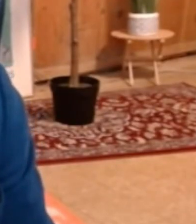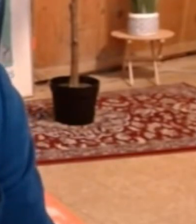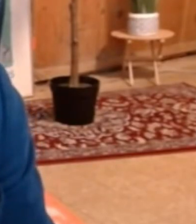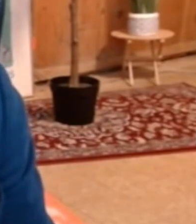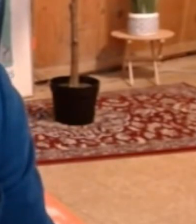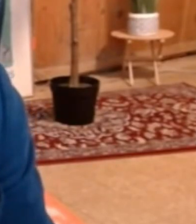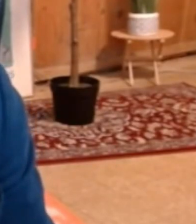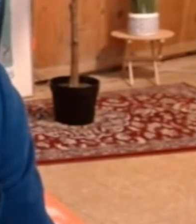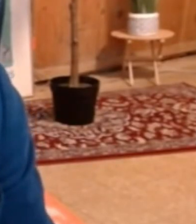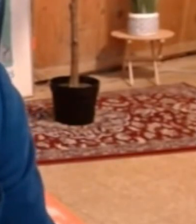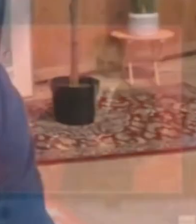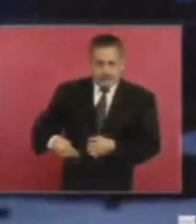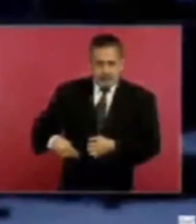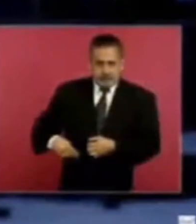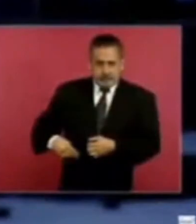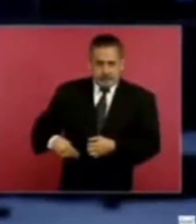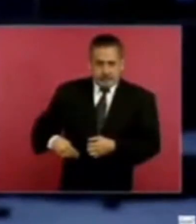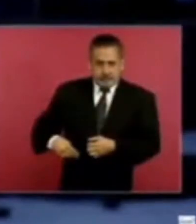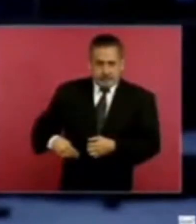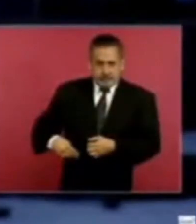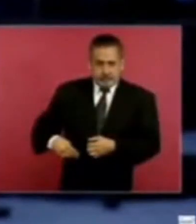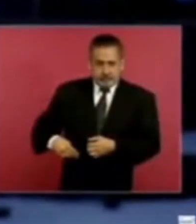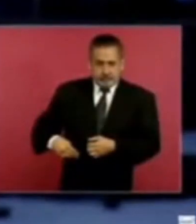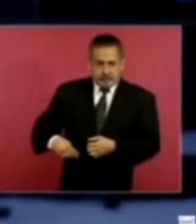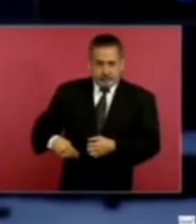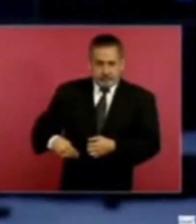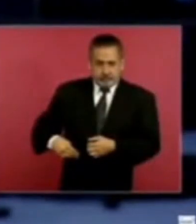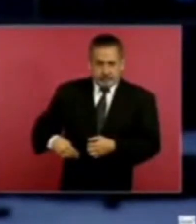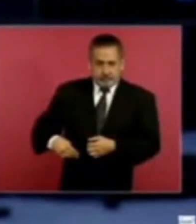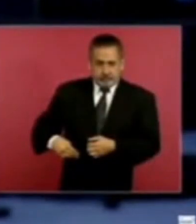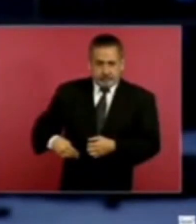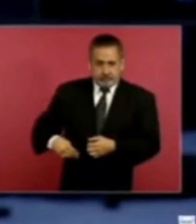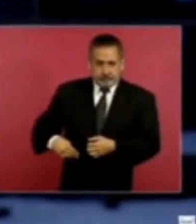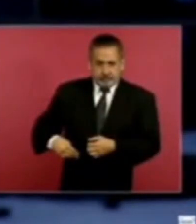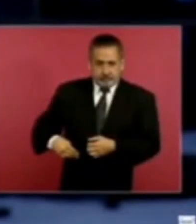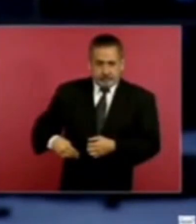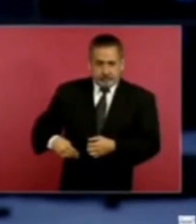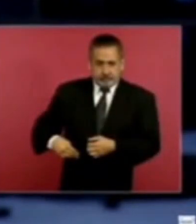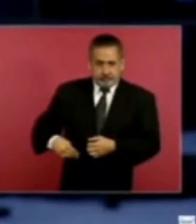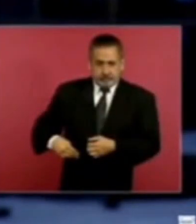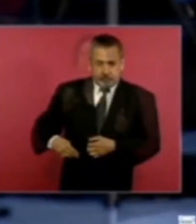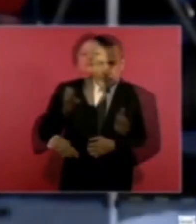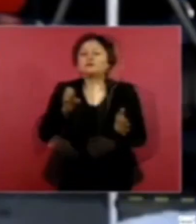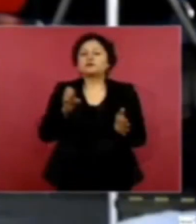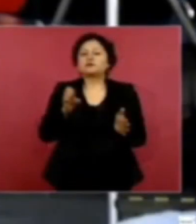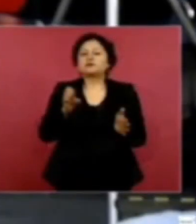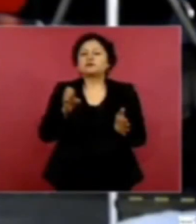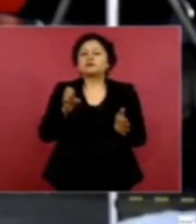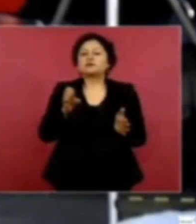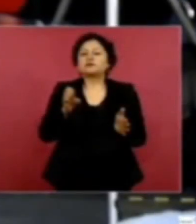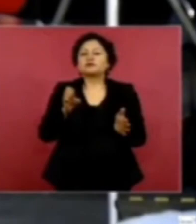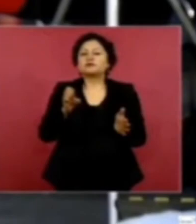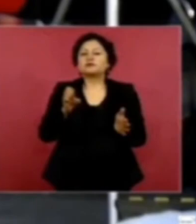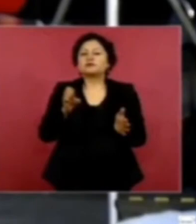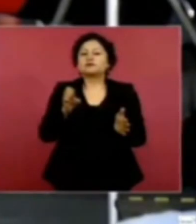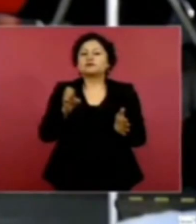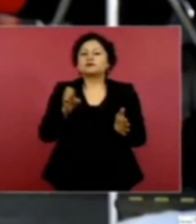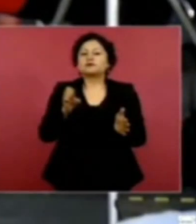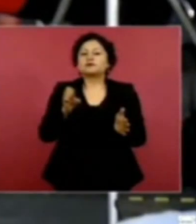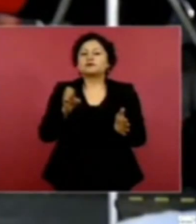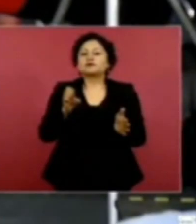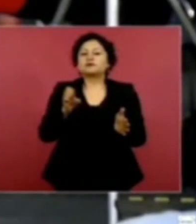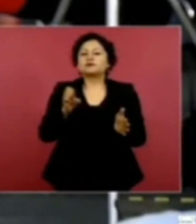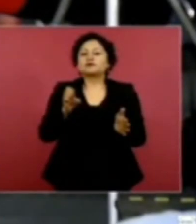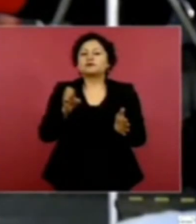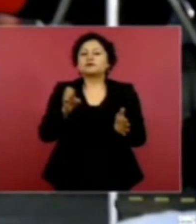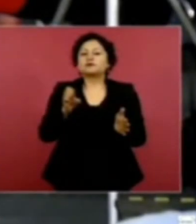un 4 a López Obrador, desde que llegó un punto en el que le dice a López Obrador que siendo pues un luchador